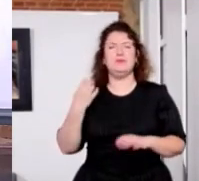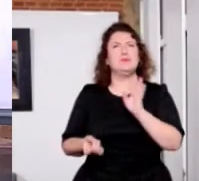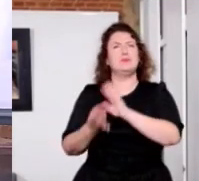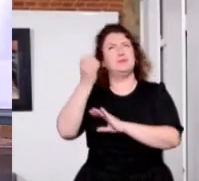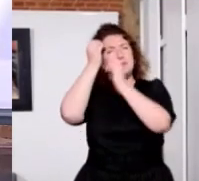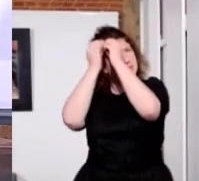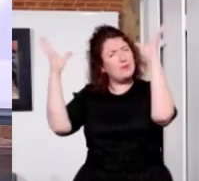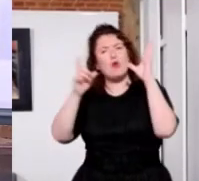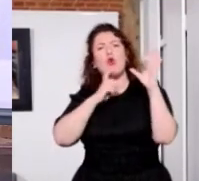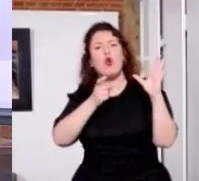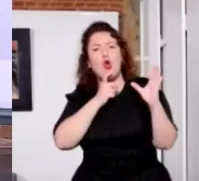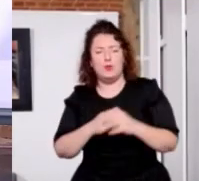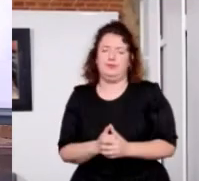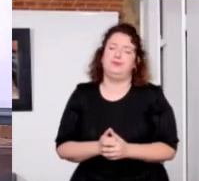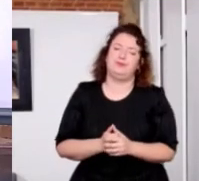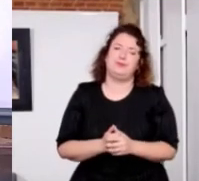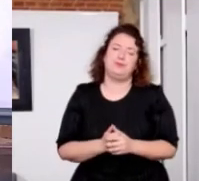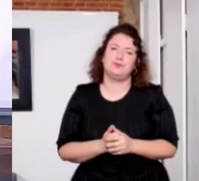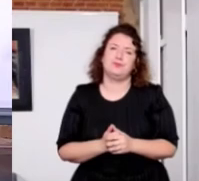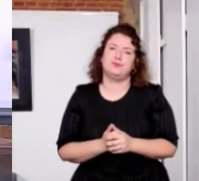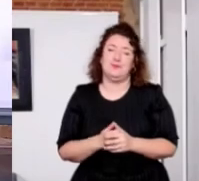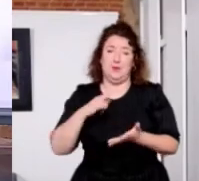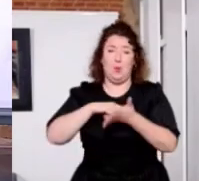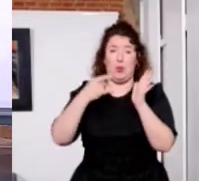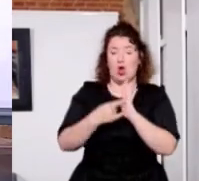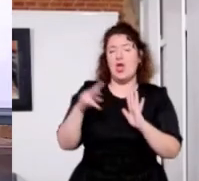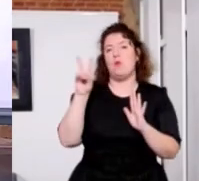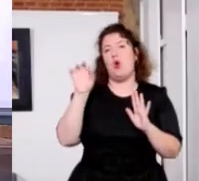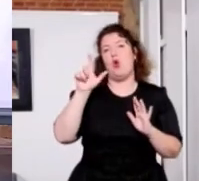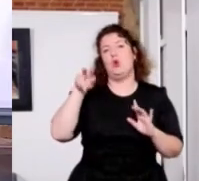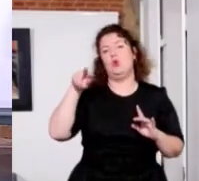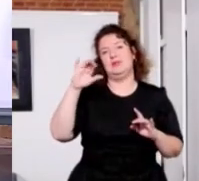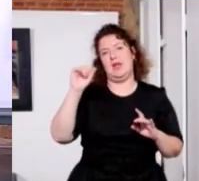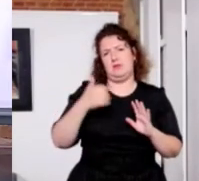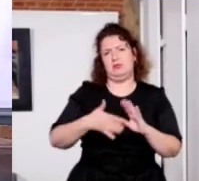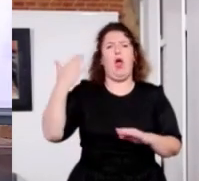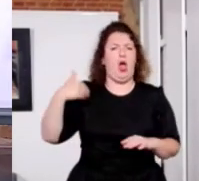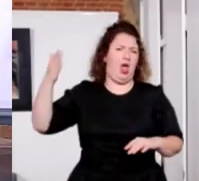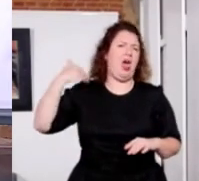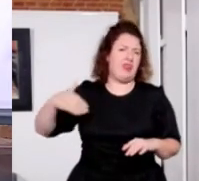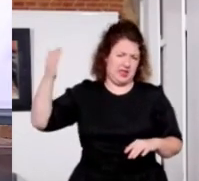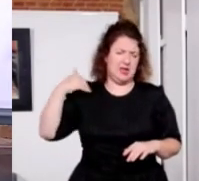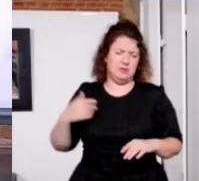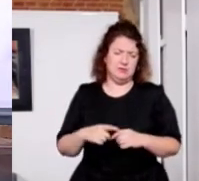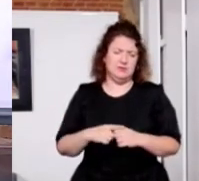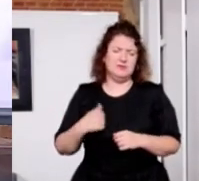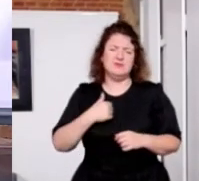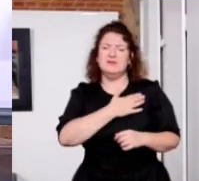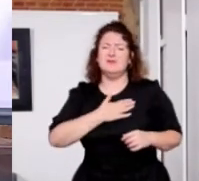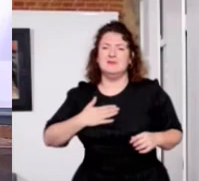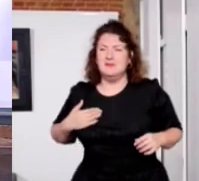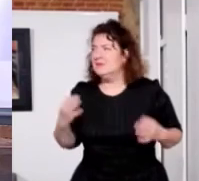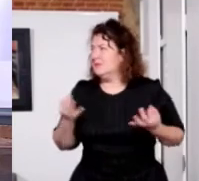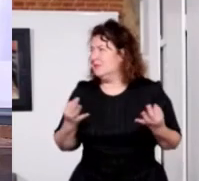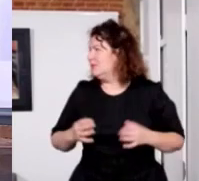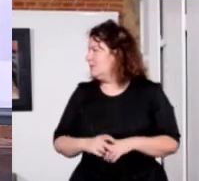Volunteca. La Volunteca nació, el proyecto, la idea, nació ya hace algunos años con la voluntad esta,